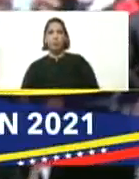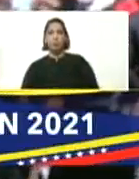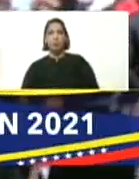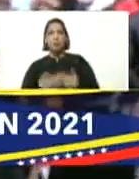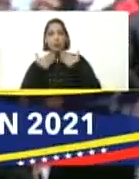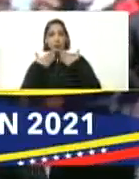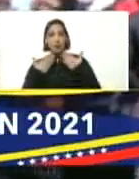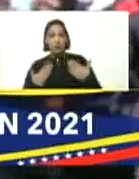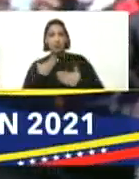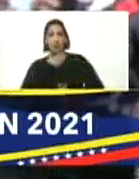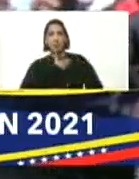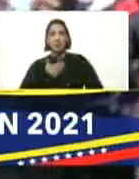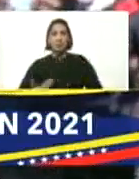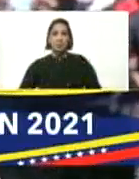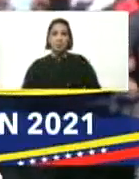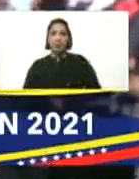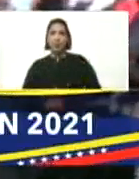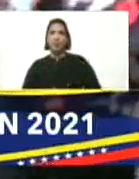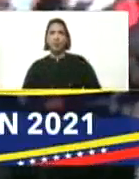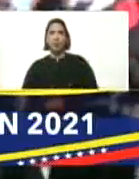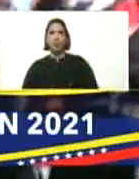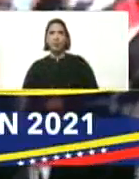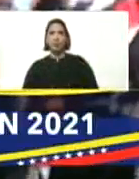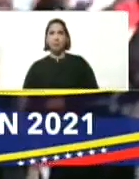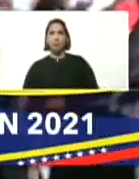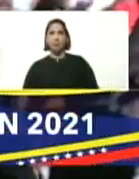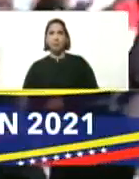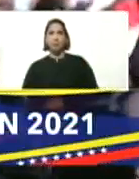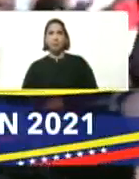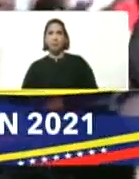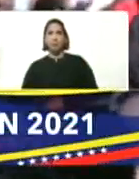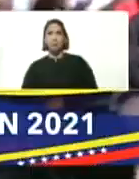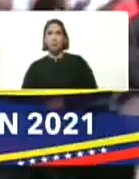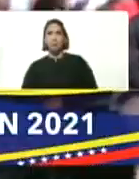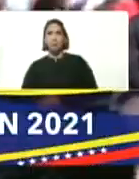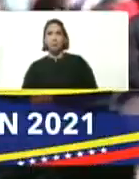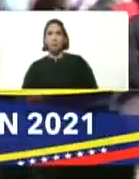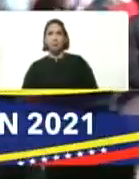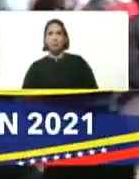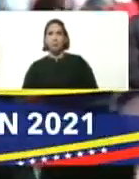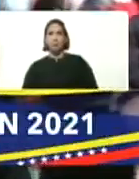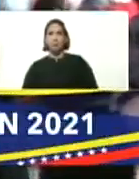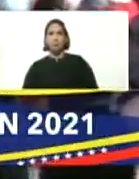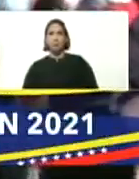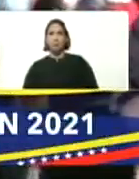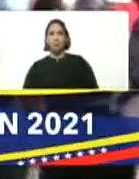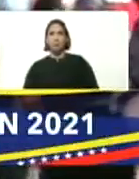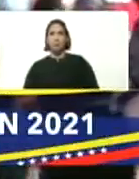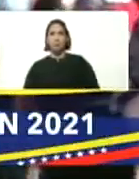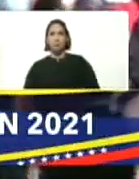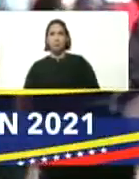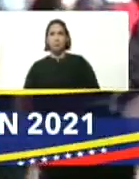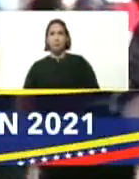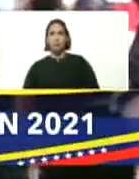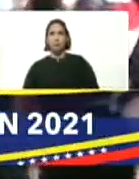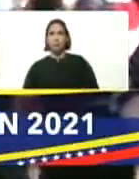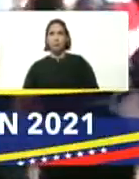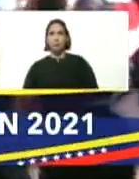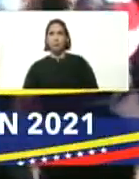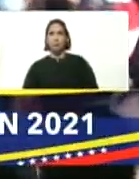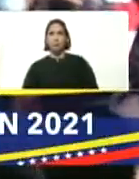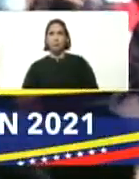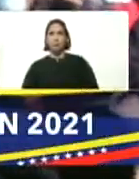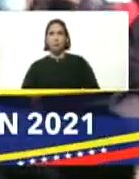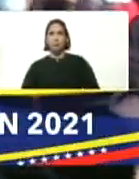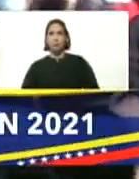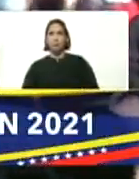señor presidente. Et merci pour tous ceux et toutes celles, toutes les forces vives qui travaillent pour les